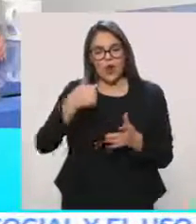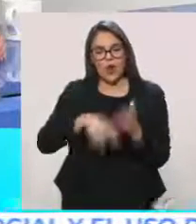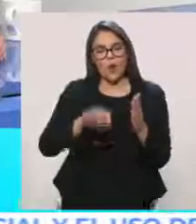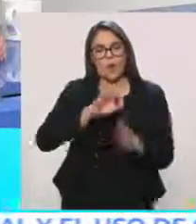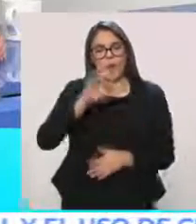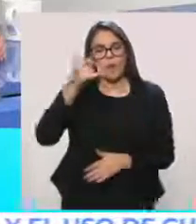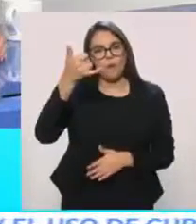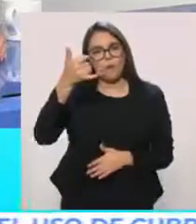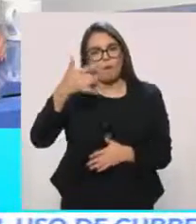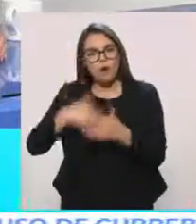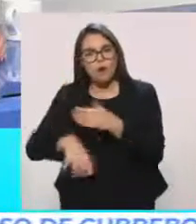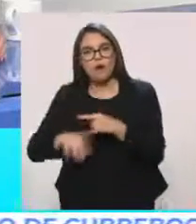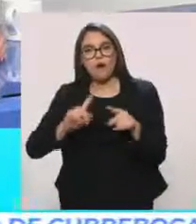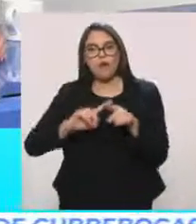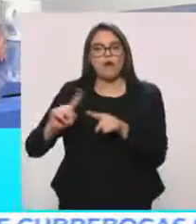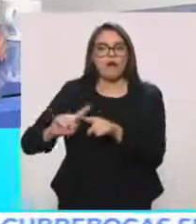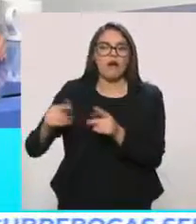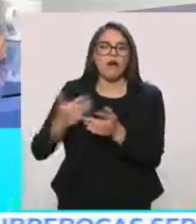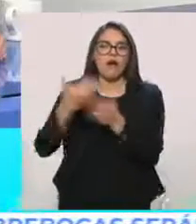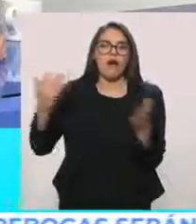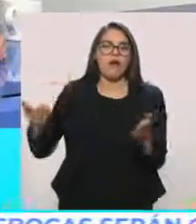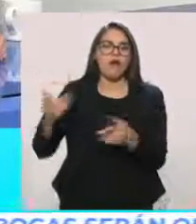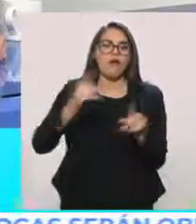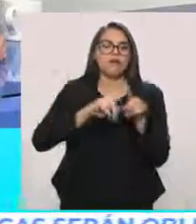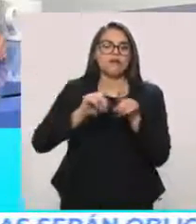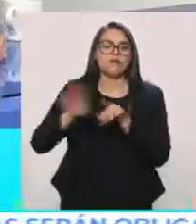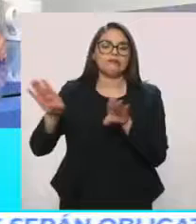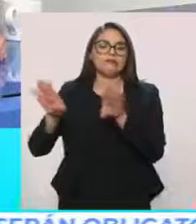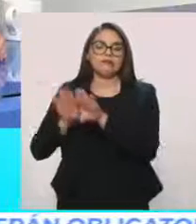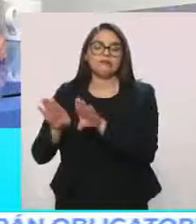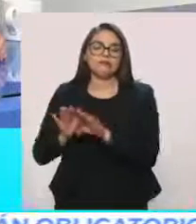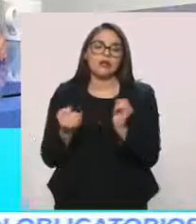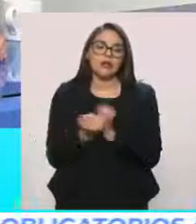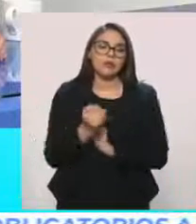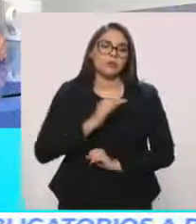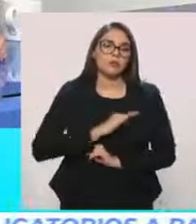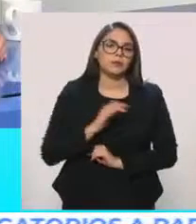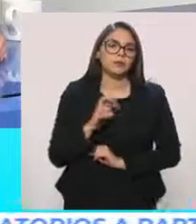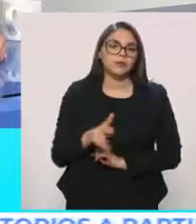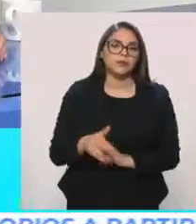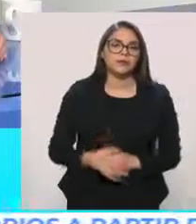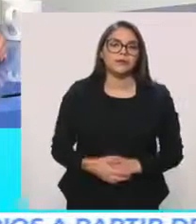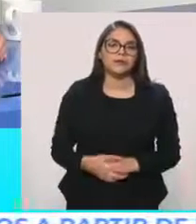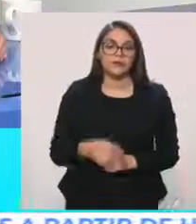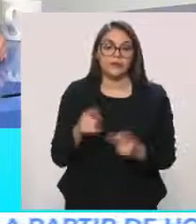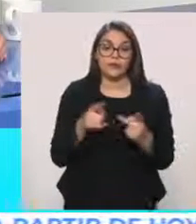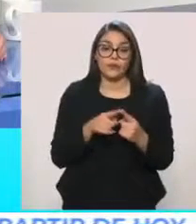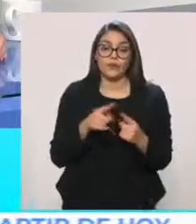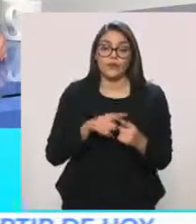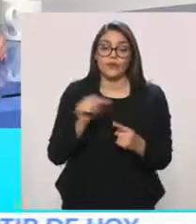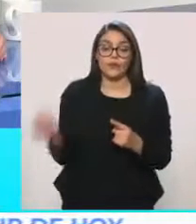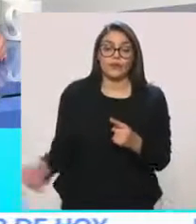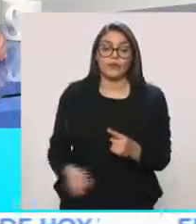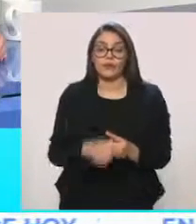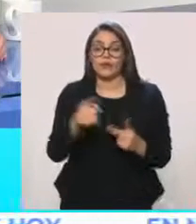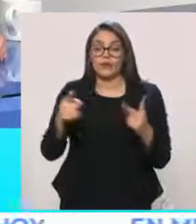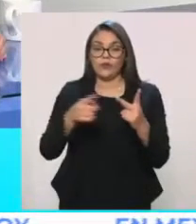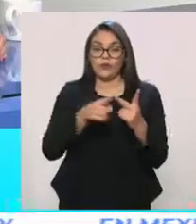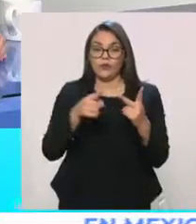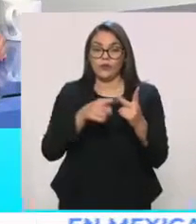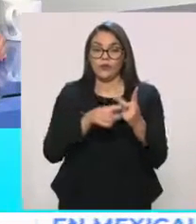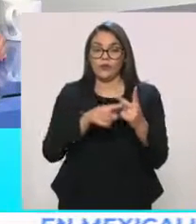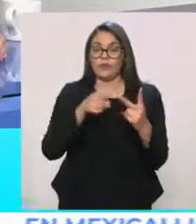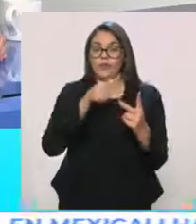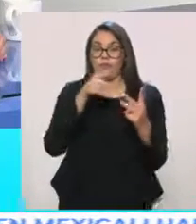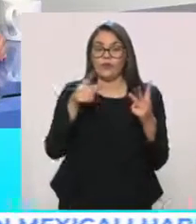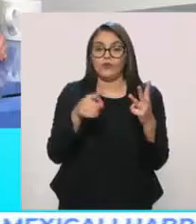generarles flujo a las empresas que hoy están cerradas. Y las otras dos etapas, que eran la de acompañamiento, en la que se hará una difusión